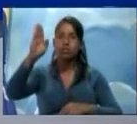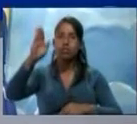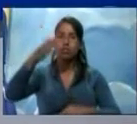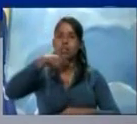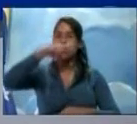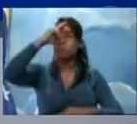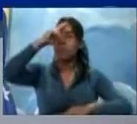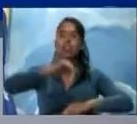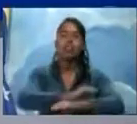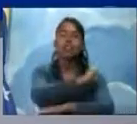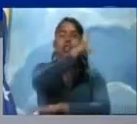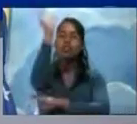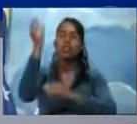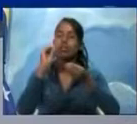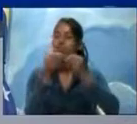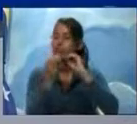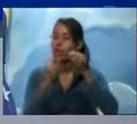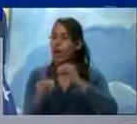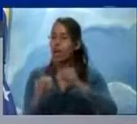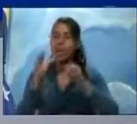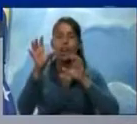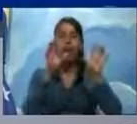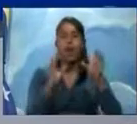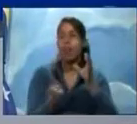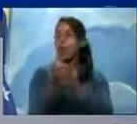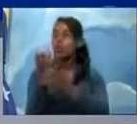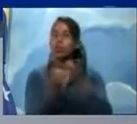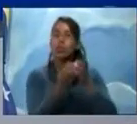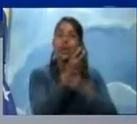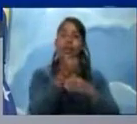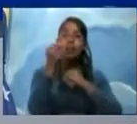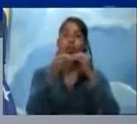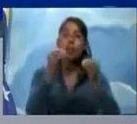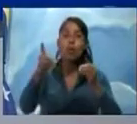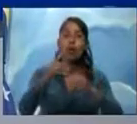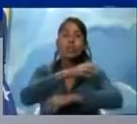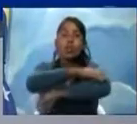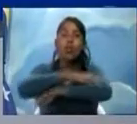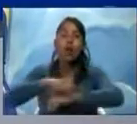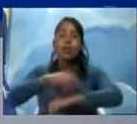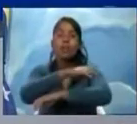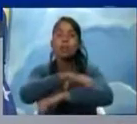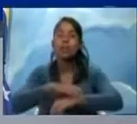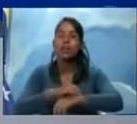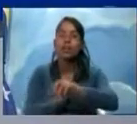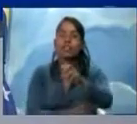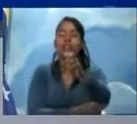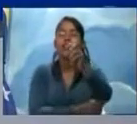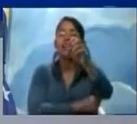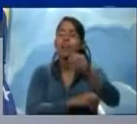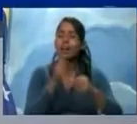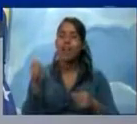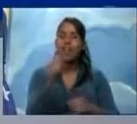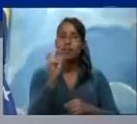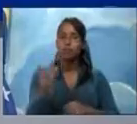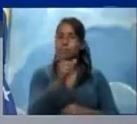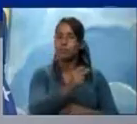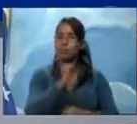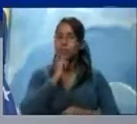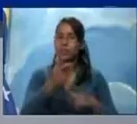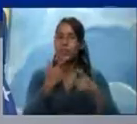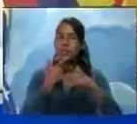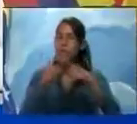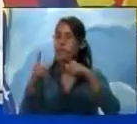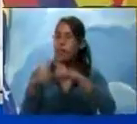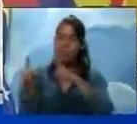Celestial. Amén. Cómo adorna la naturaleza, cómo hace los animalitos. Cada persona es diferente de